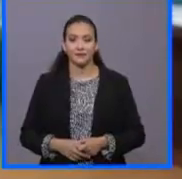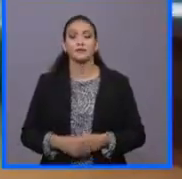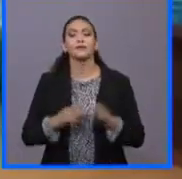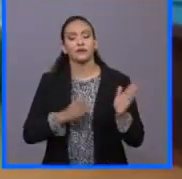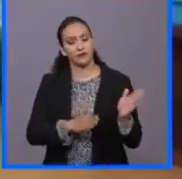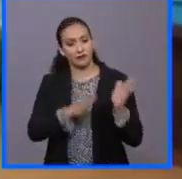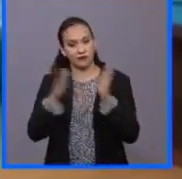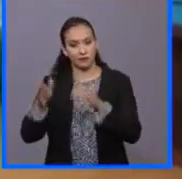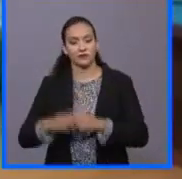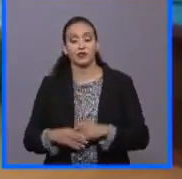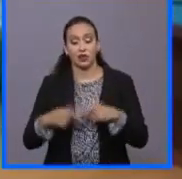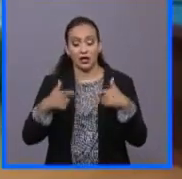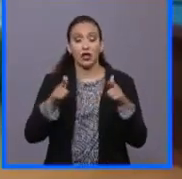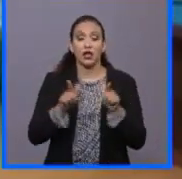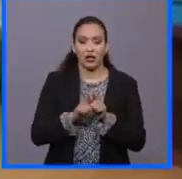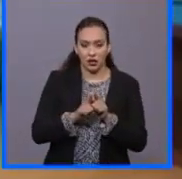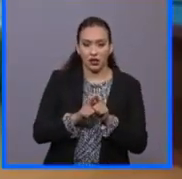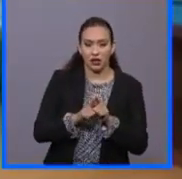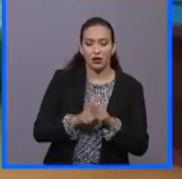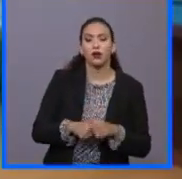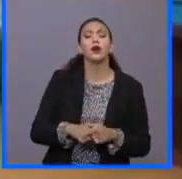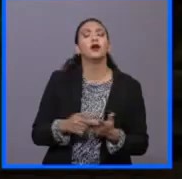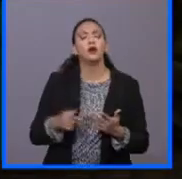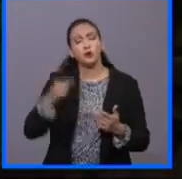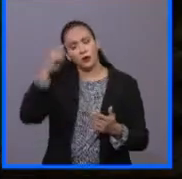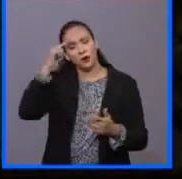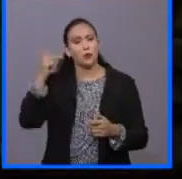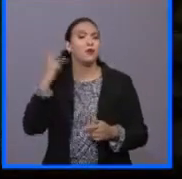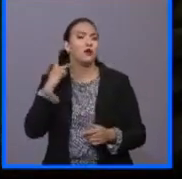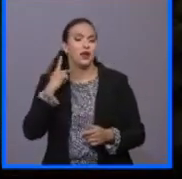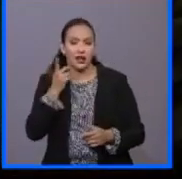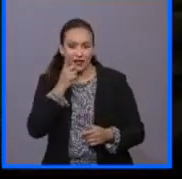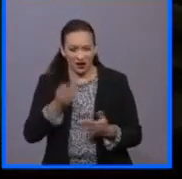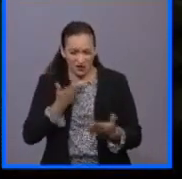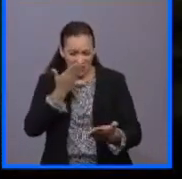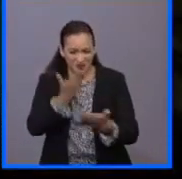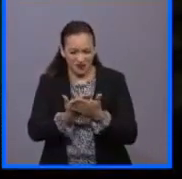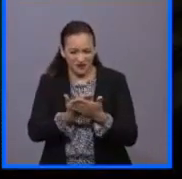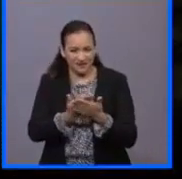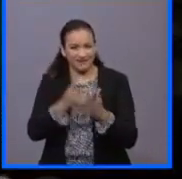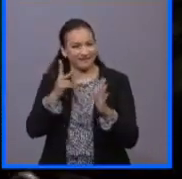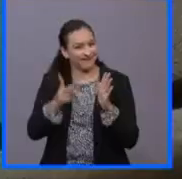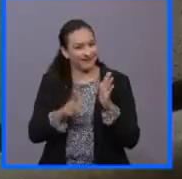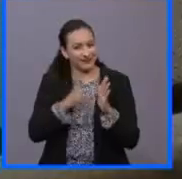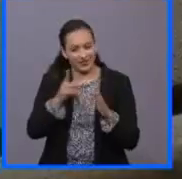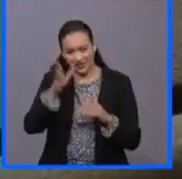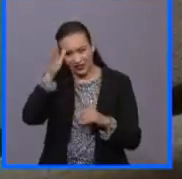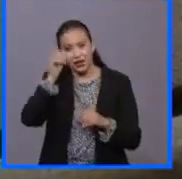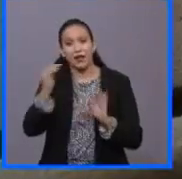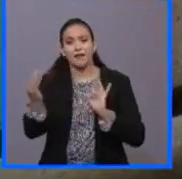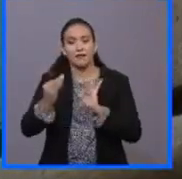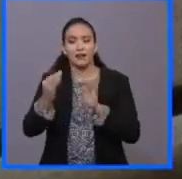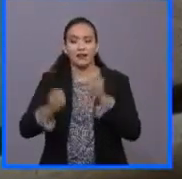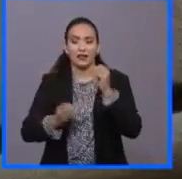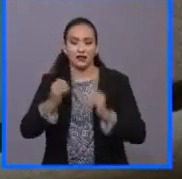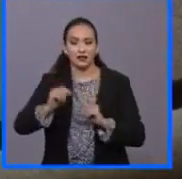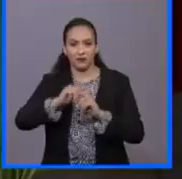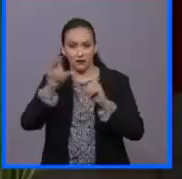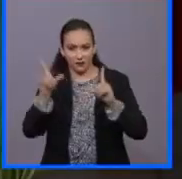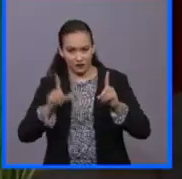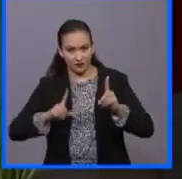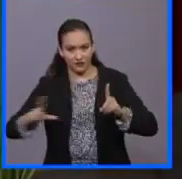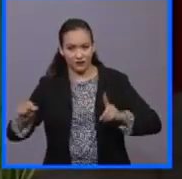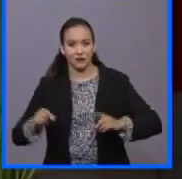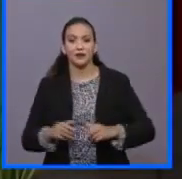En otros temas, el Partido Acción Nacional presentó una segunda acción de inconstitucionalidad ante la Suprema Corte de Justicia de la